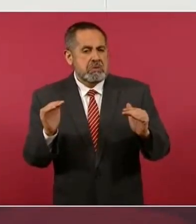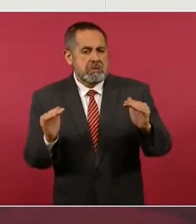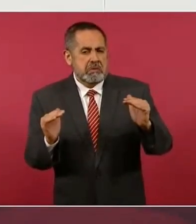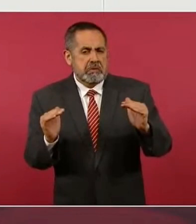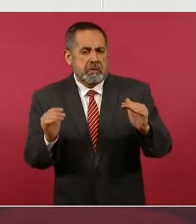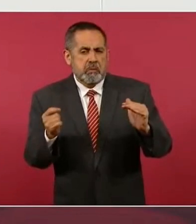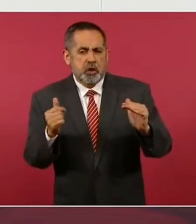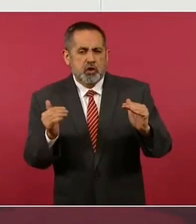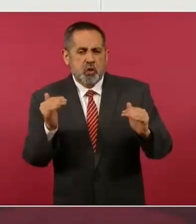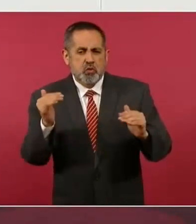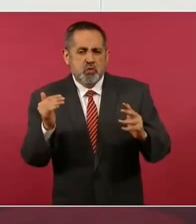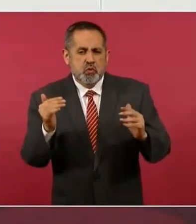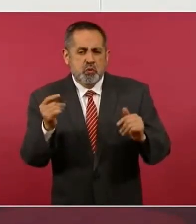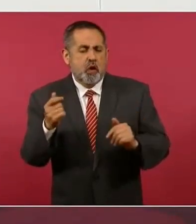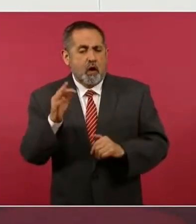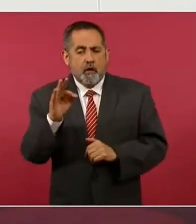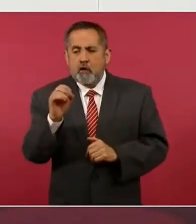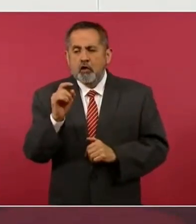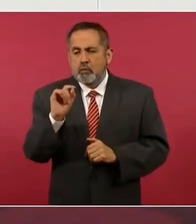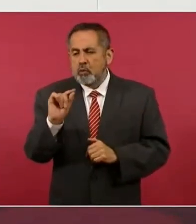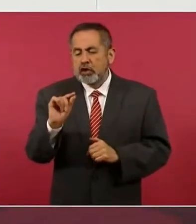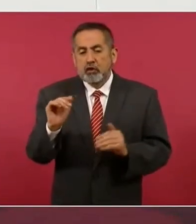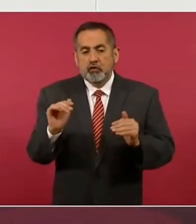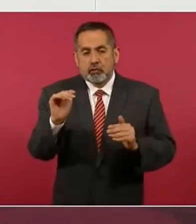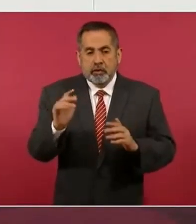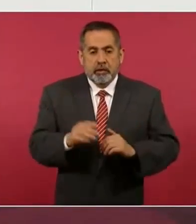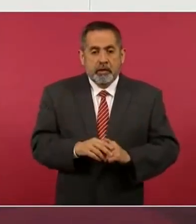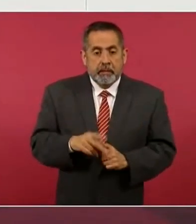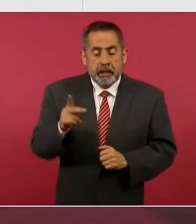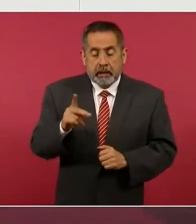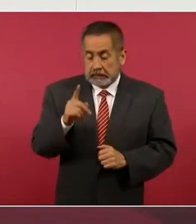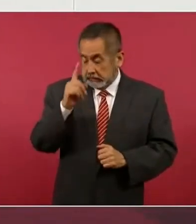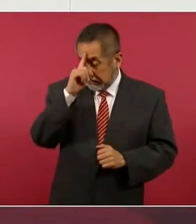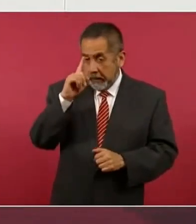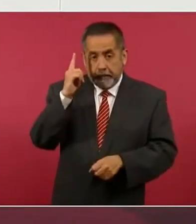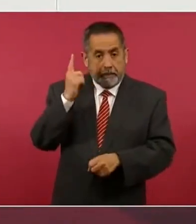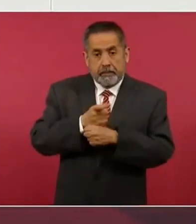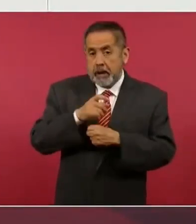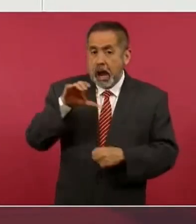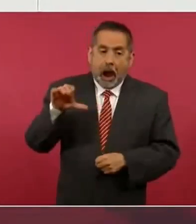5.163. Subió un poquito. Pero miren el campeón,